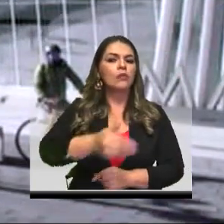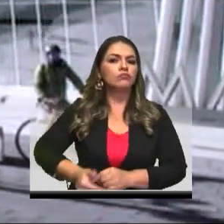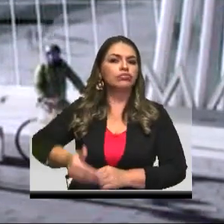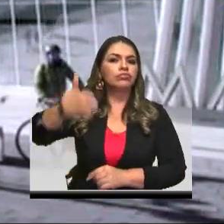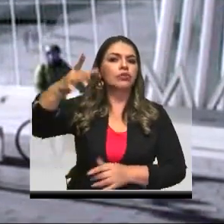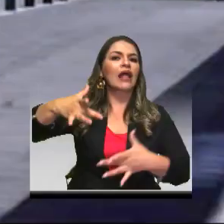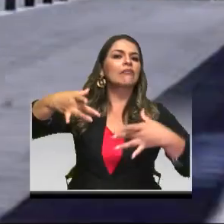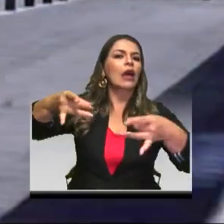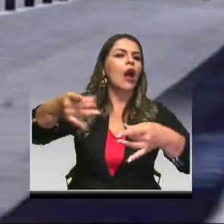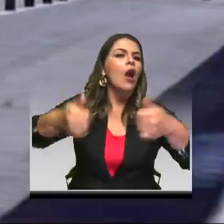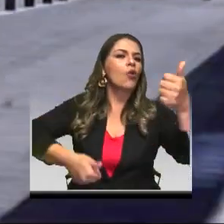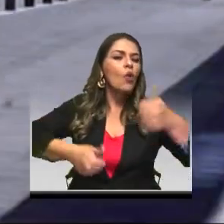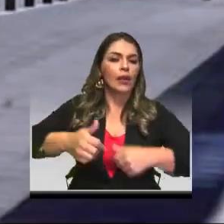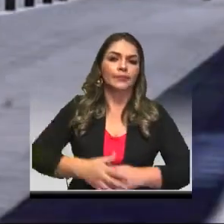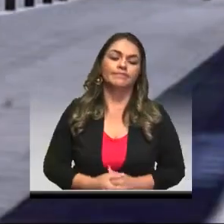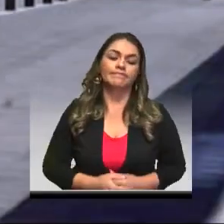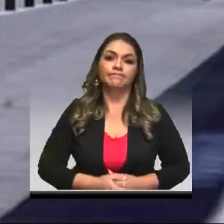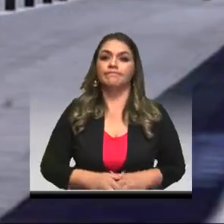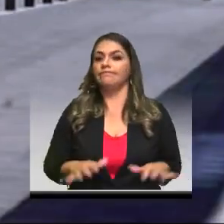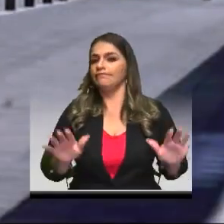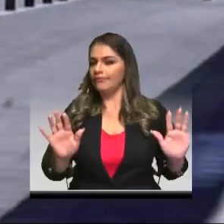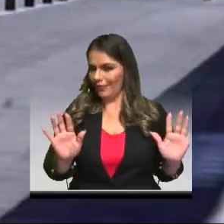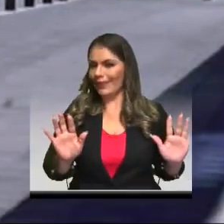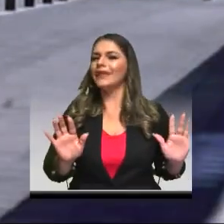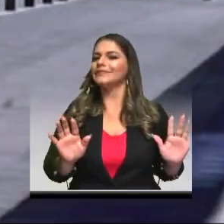como criminóloga, es que naces y te